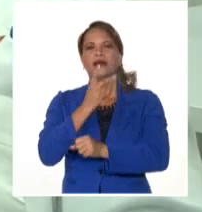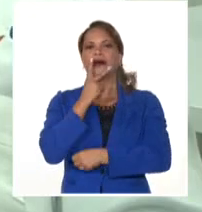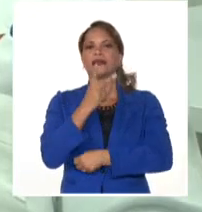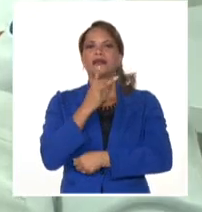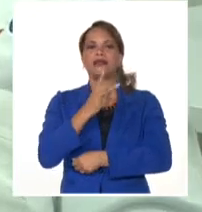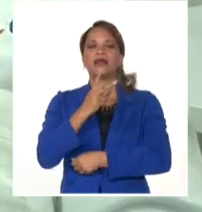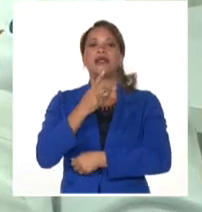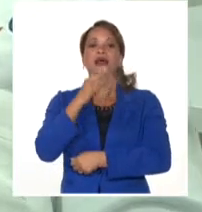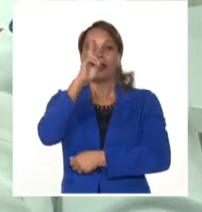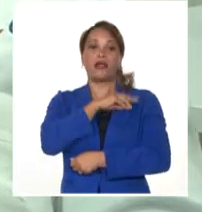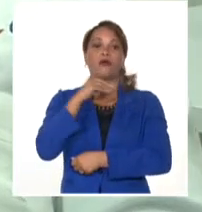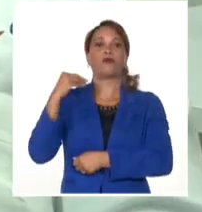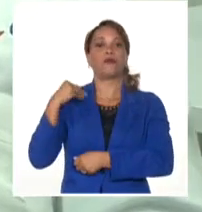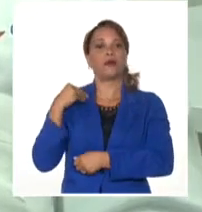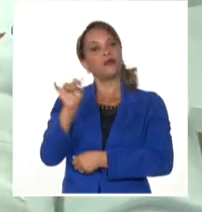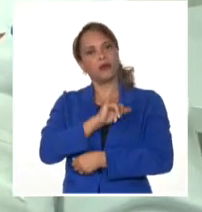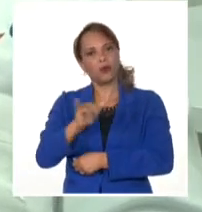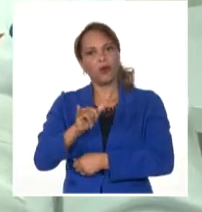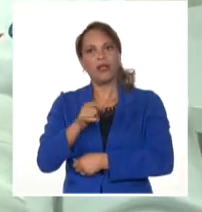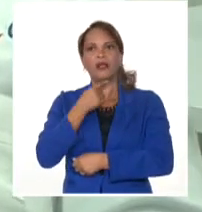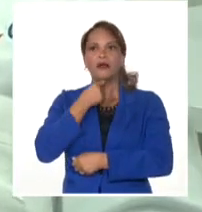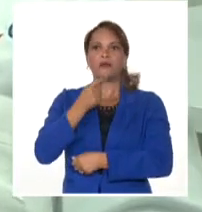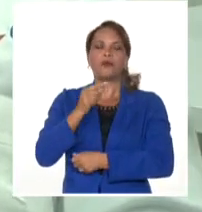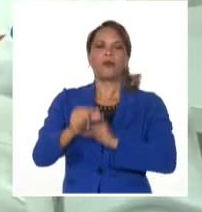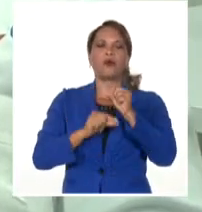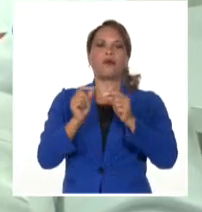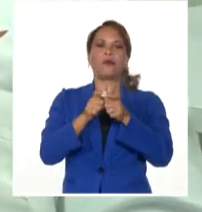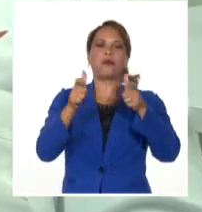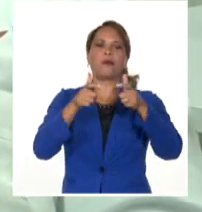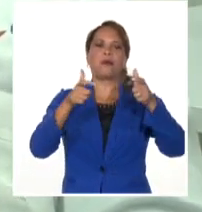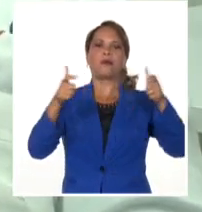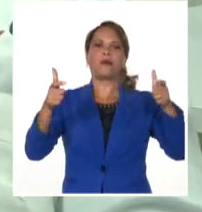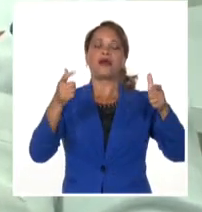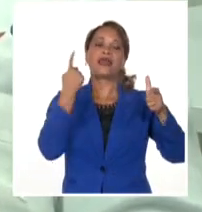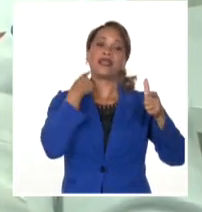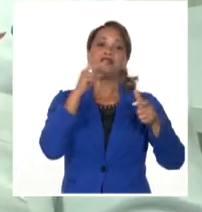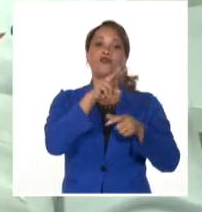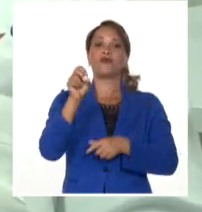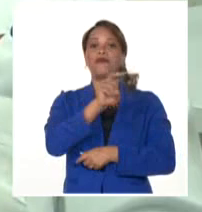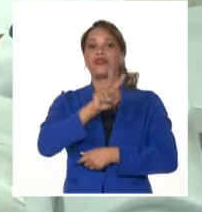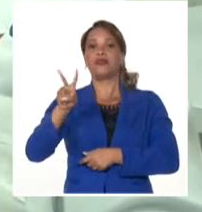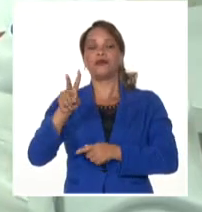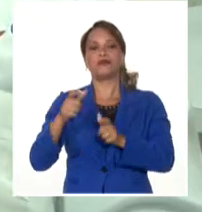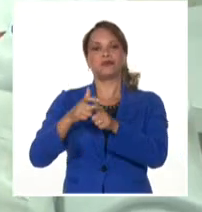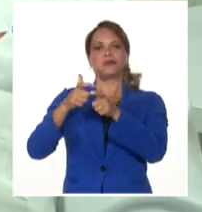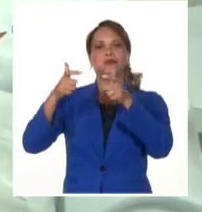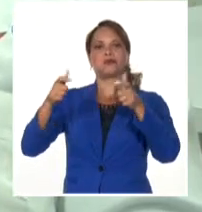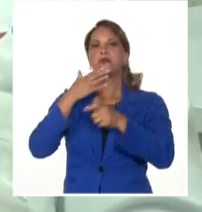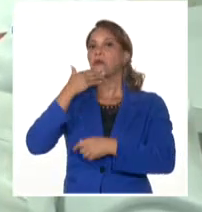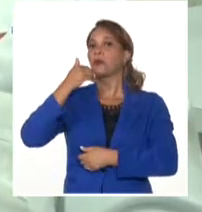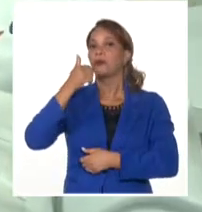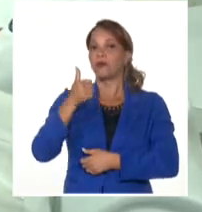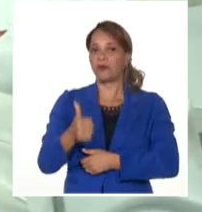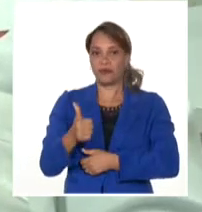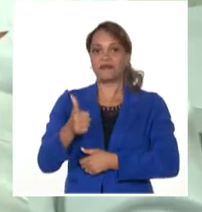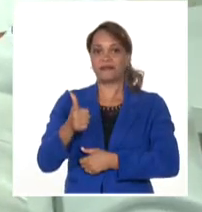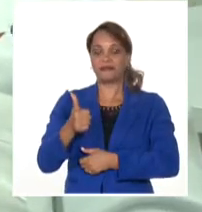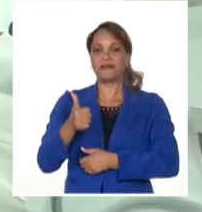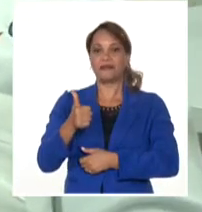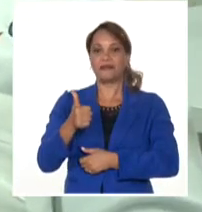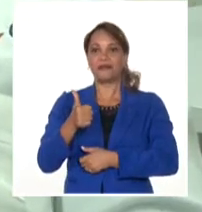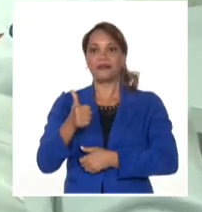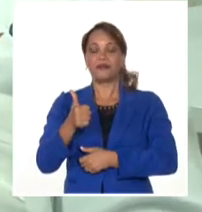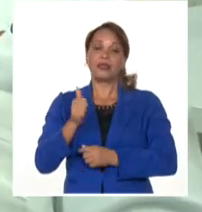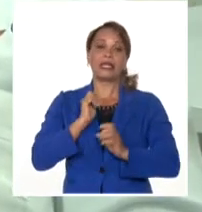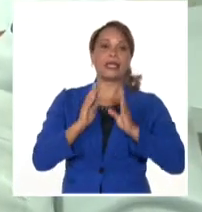nuestros colaboradores, que cada vez crece más. Nosotros en el año 2022 el crecimiento fue esencial, tanto